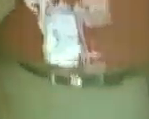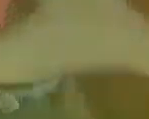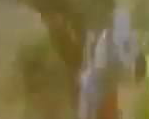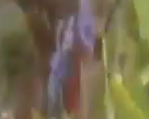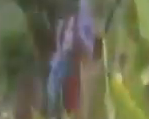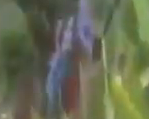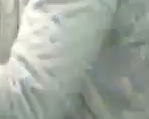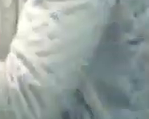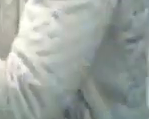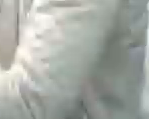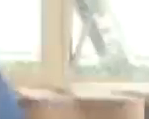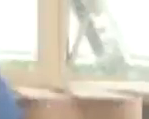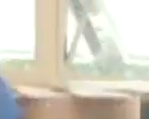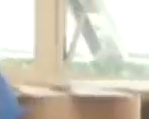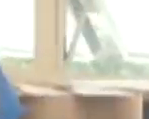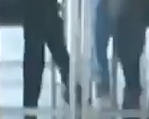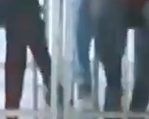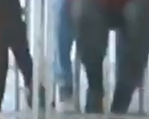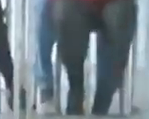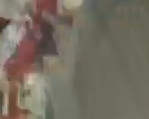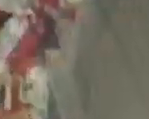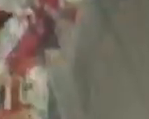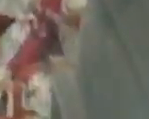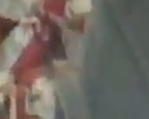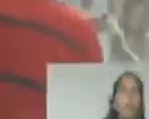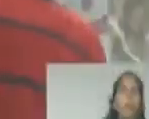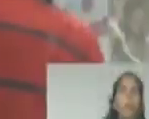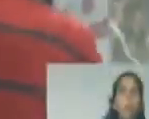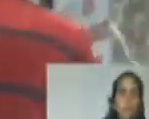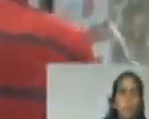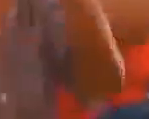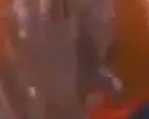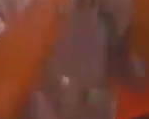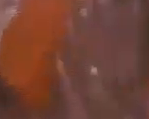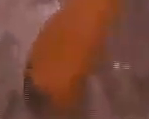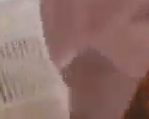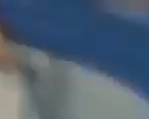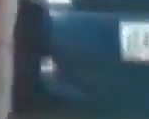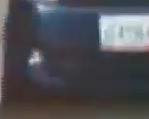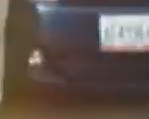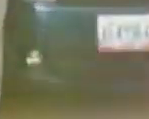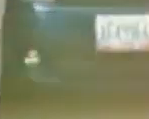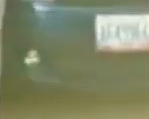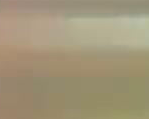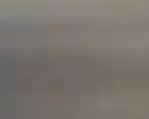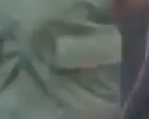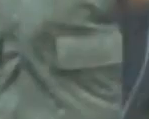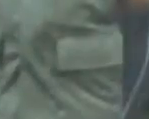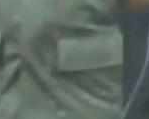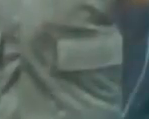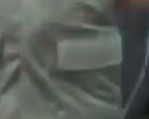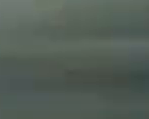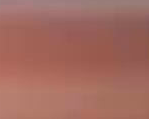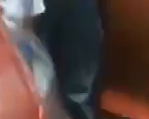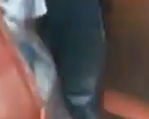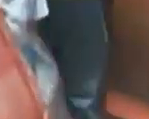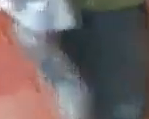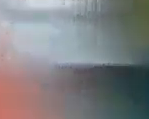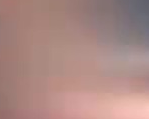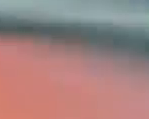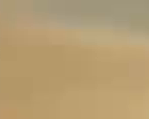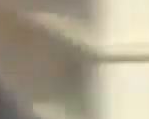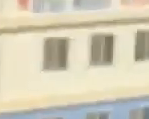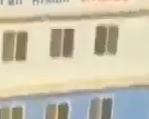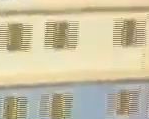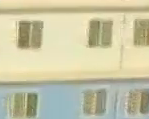en lo social. Primero para pagar la deuda social de 180 años de traición, de miseria, de abandono del